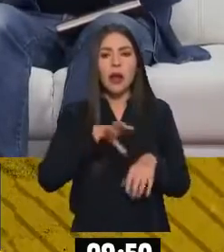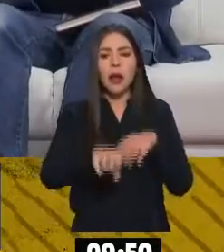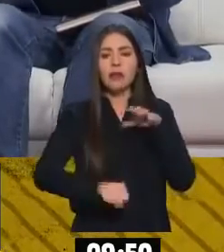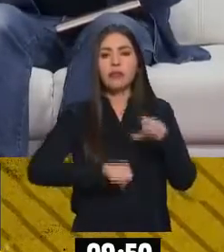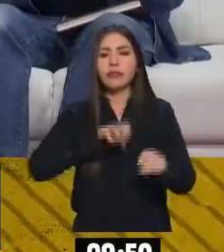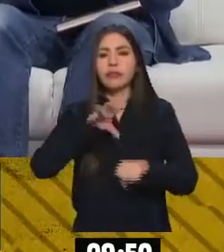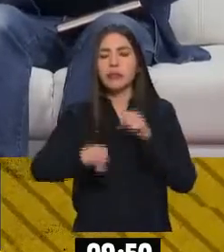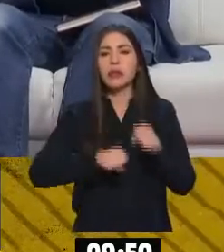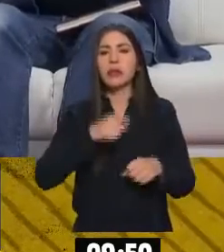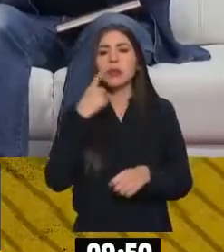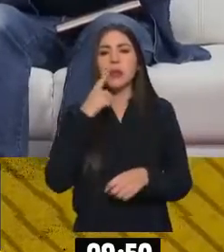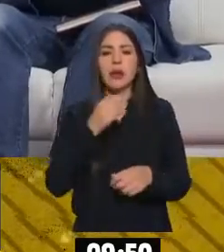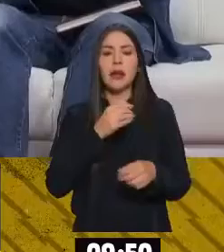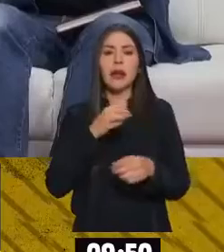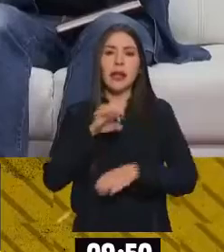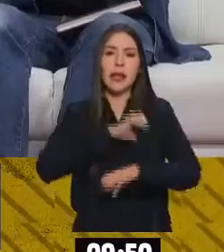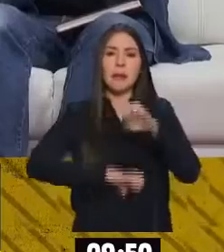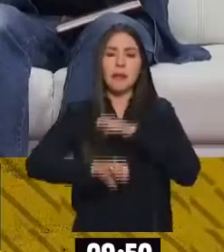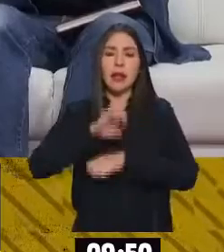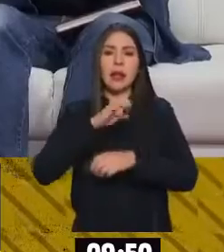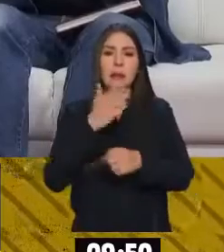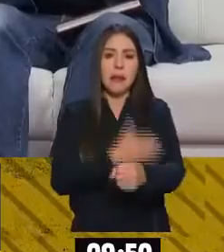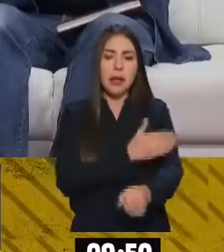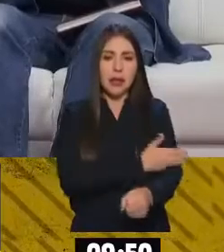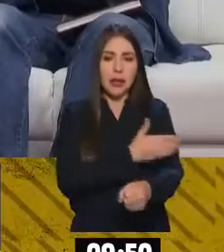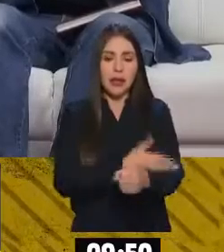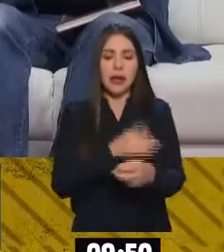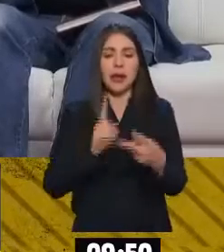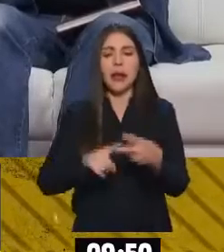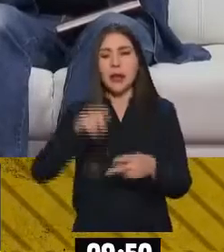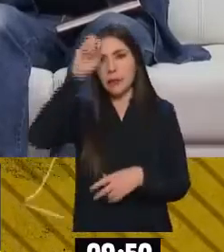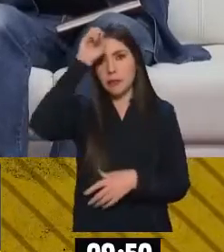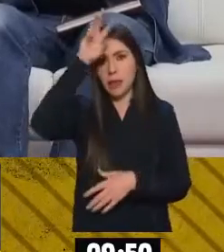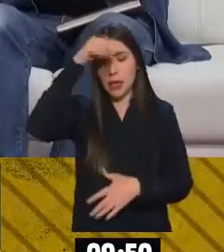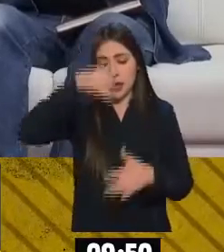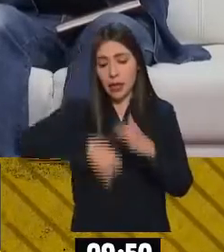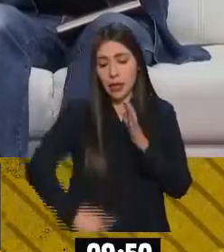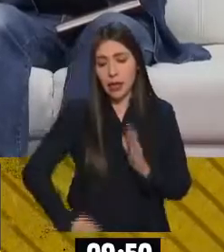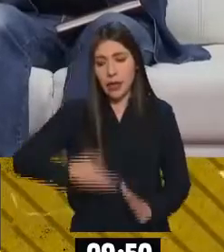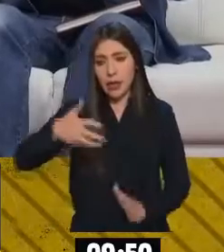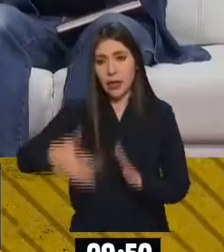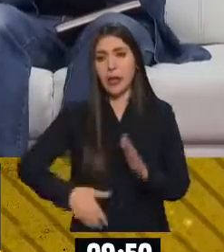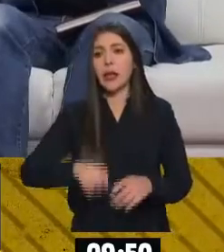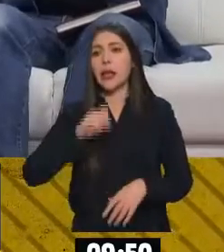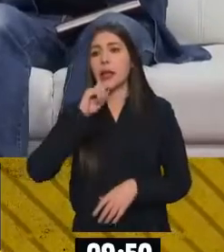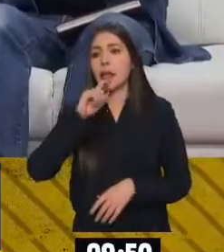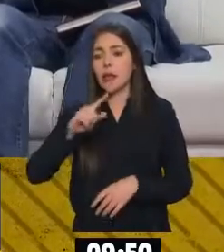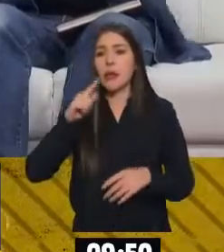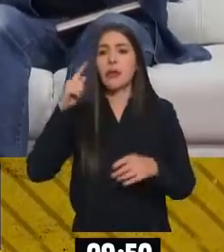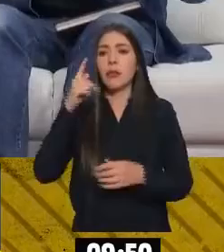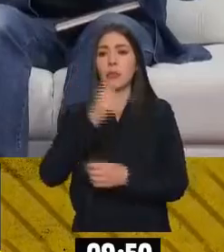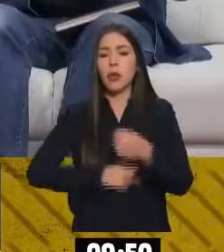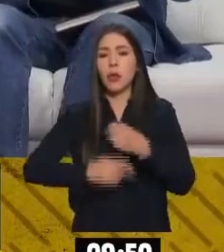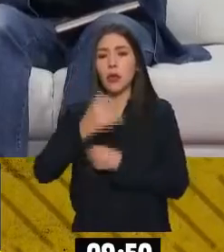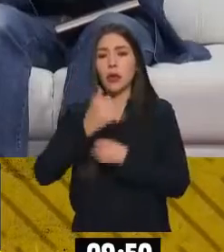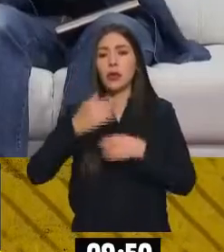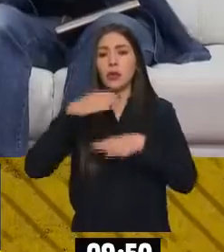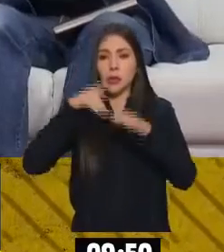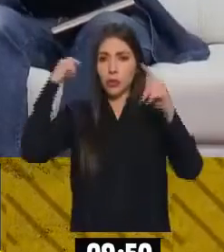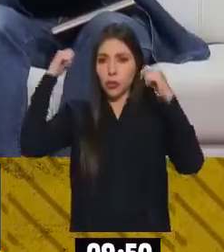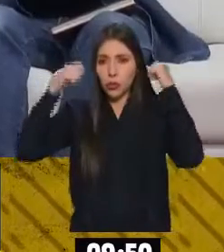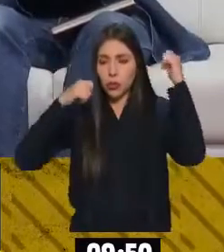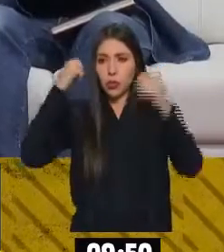minería. Madereras, minería, también los megaproyectos de turismo y el megaproyecto económico